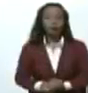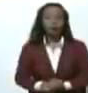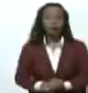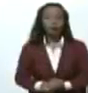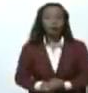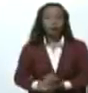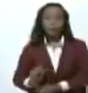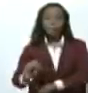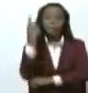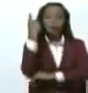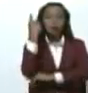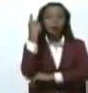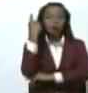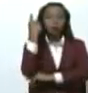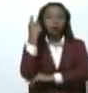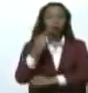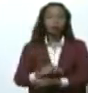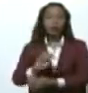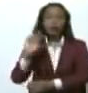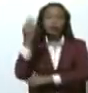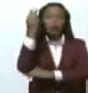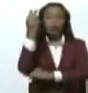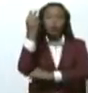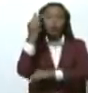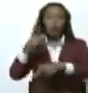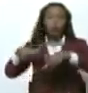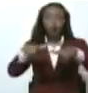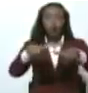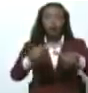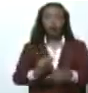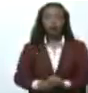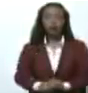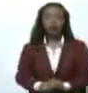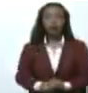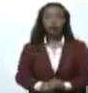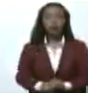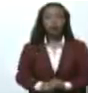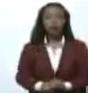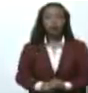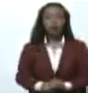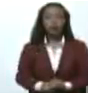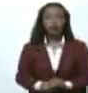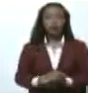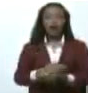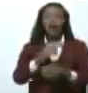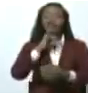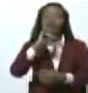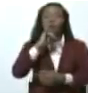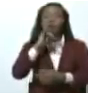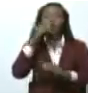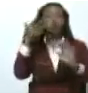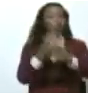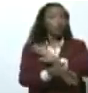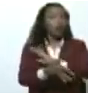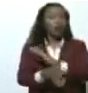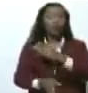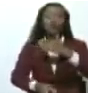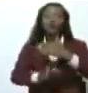El primero y segundo lugar son datos